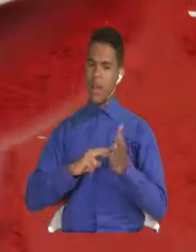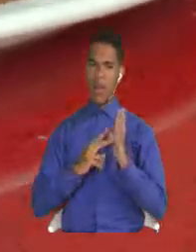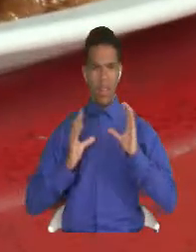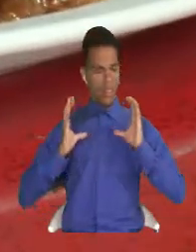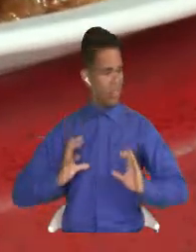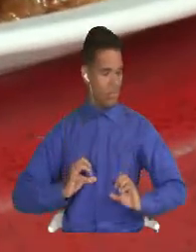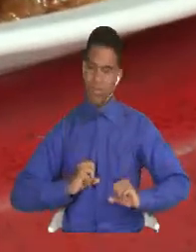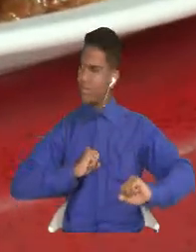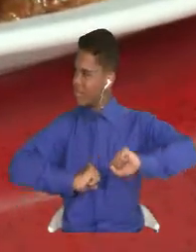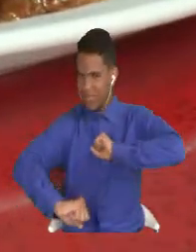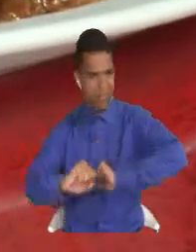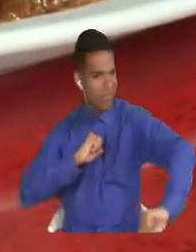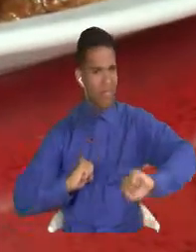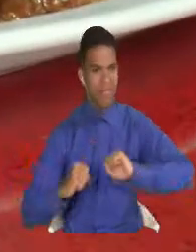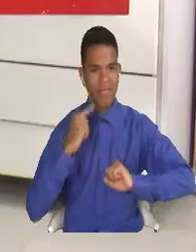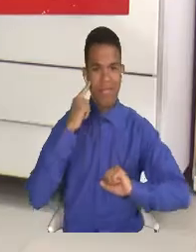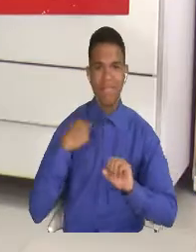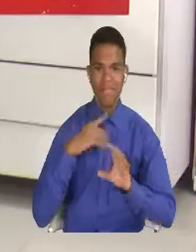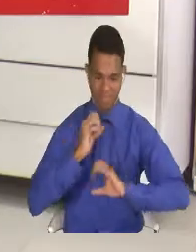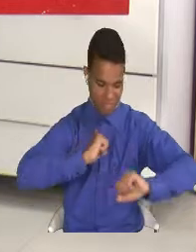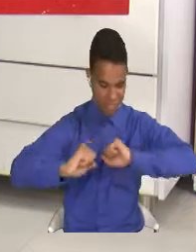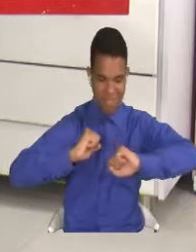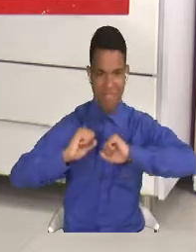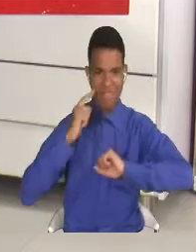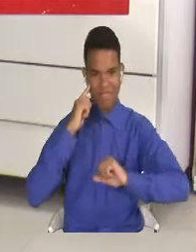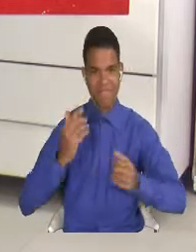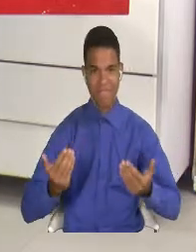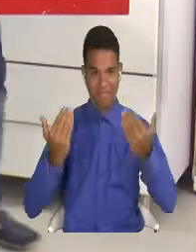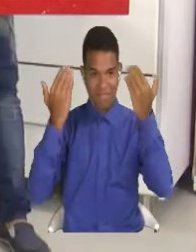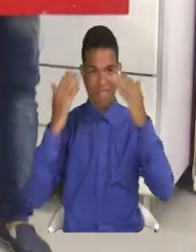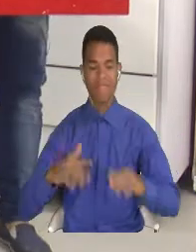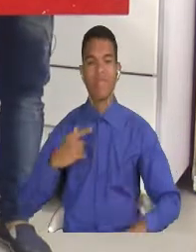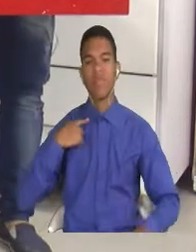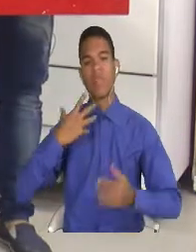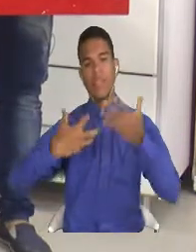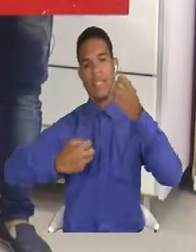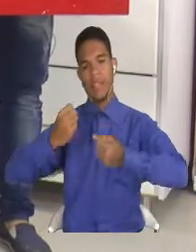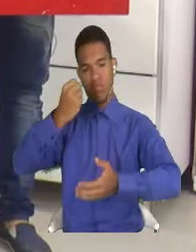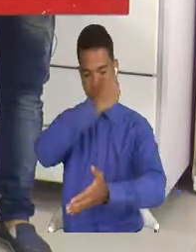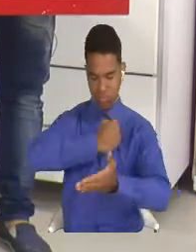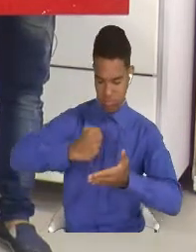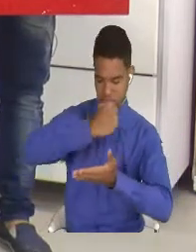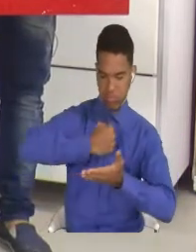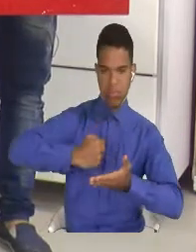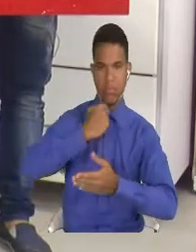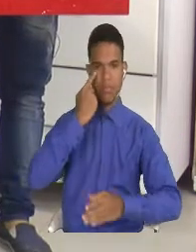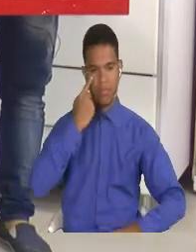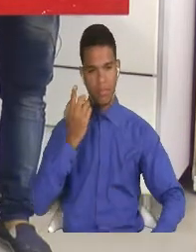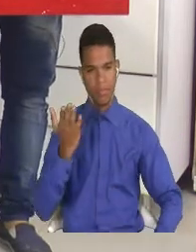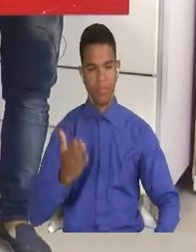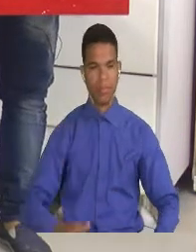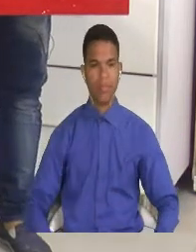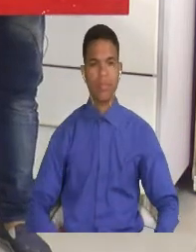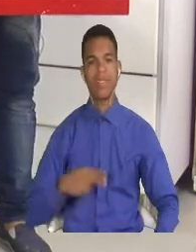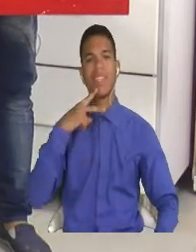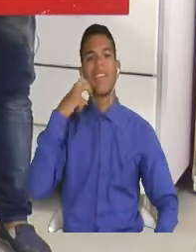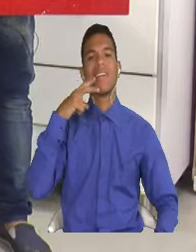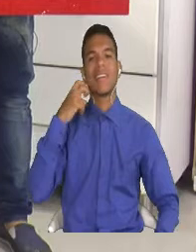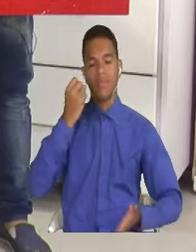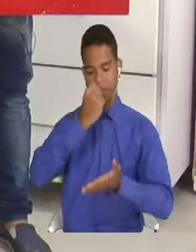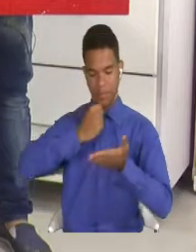¿Listo? Sí, señor. Te regalamos un toquecito de crema de leche. Dale, llévalo. Voy a ver cómo la utilizas. Y la voy a agregar sobre la carne, okay, sobre